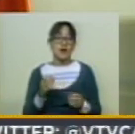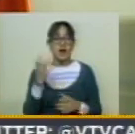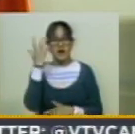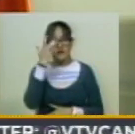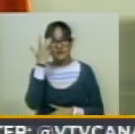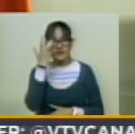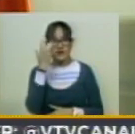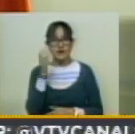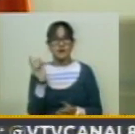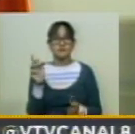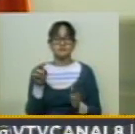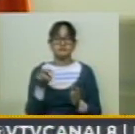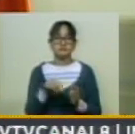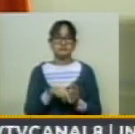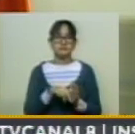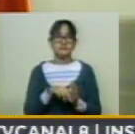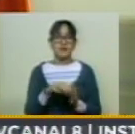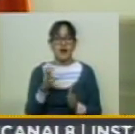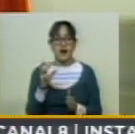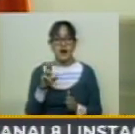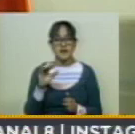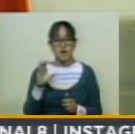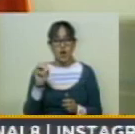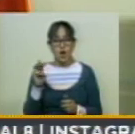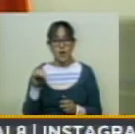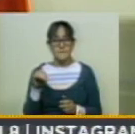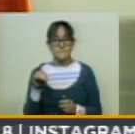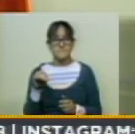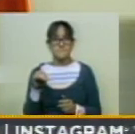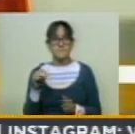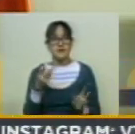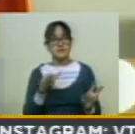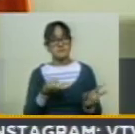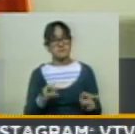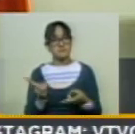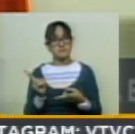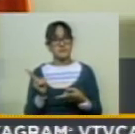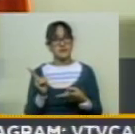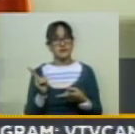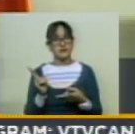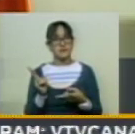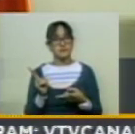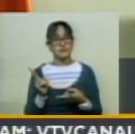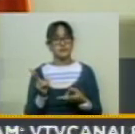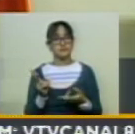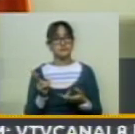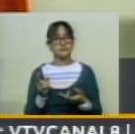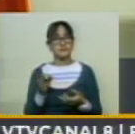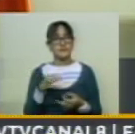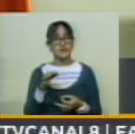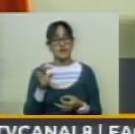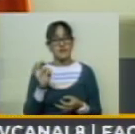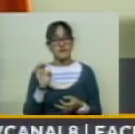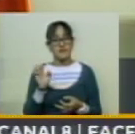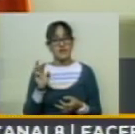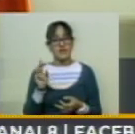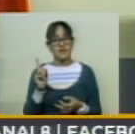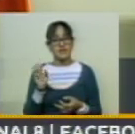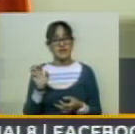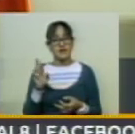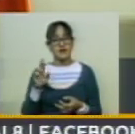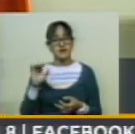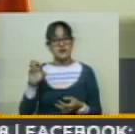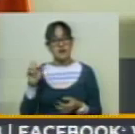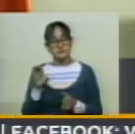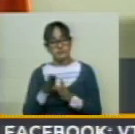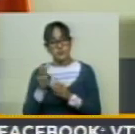Africana, tenemos el CARICOM, invitamos a la señora Federica Mogherini de la Unión